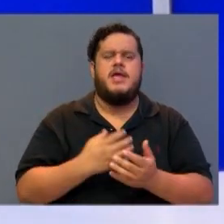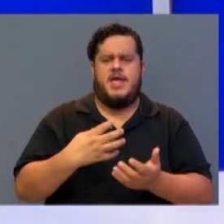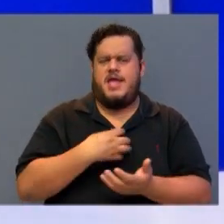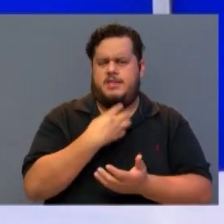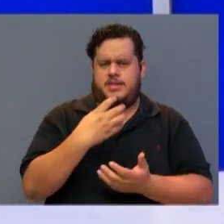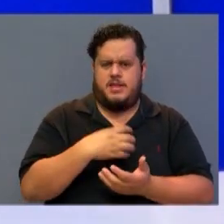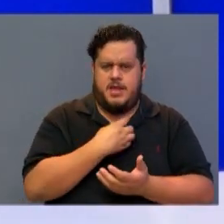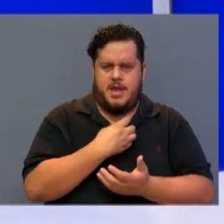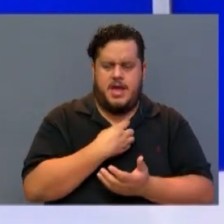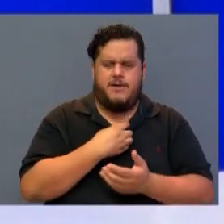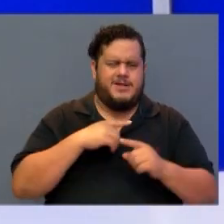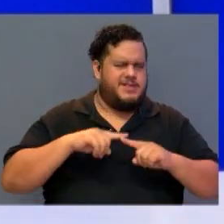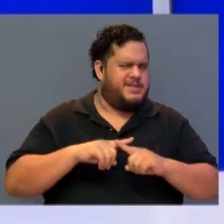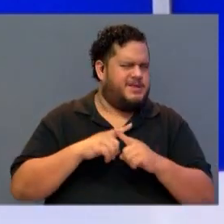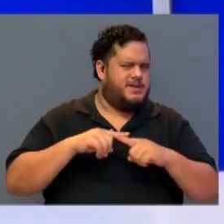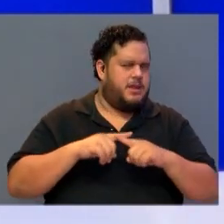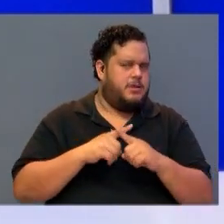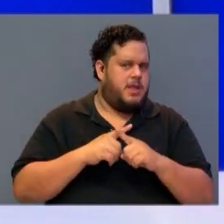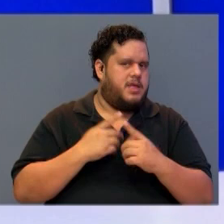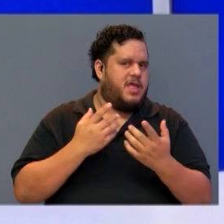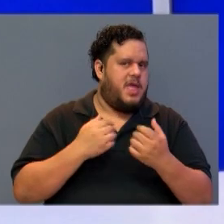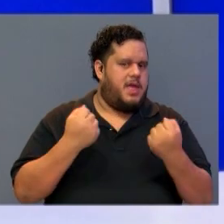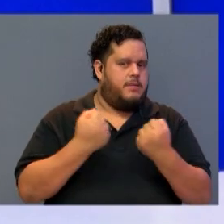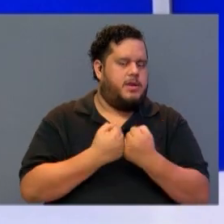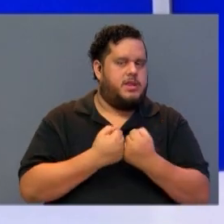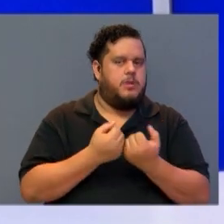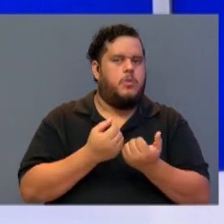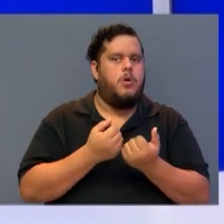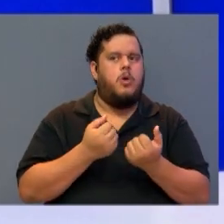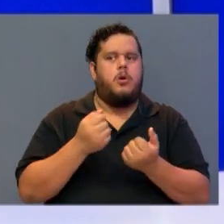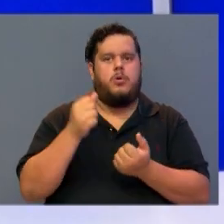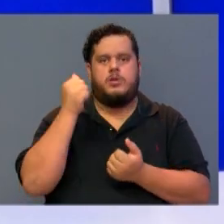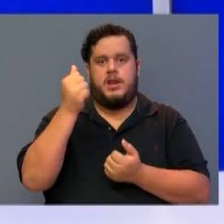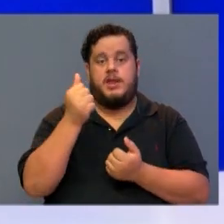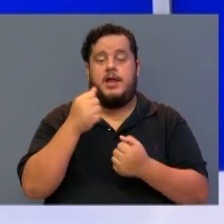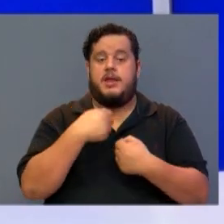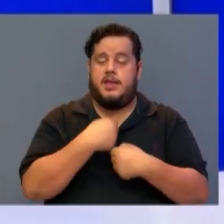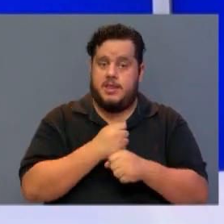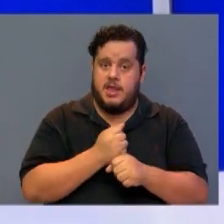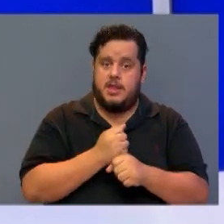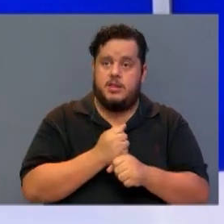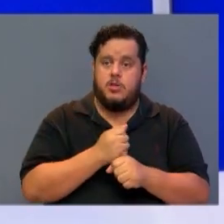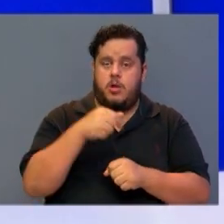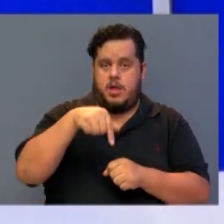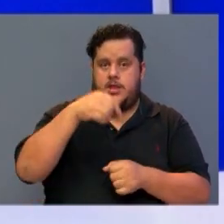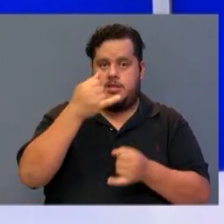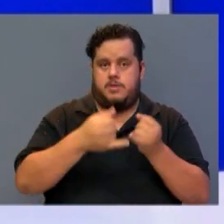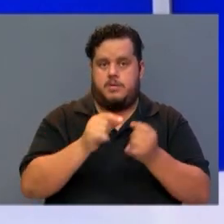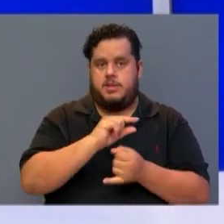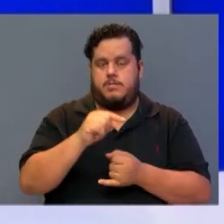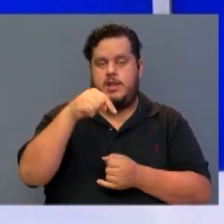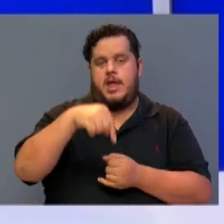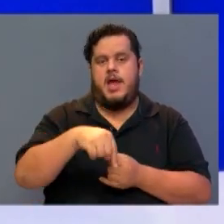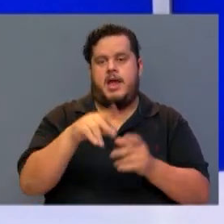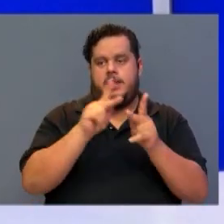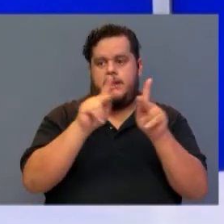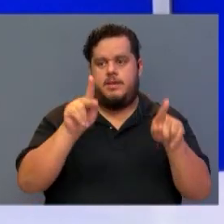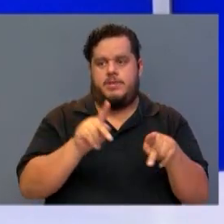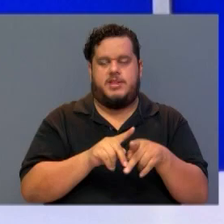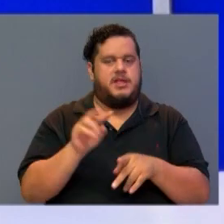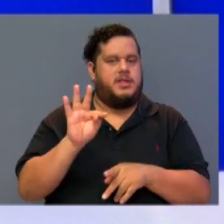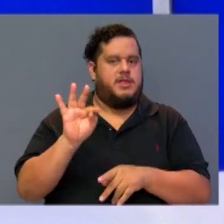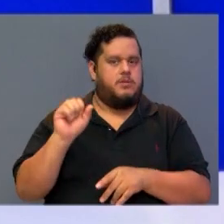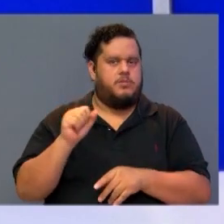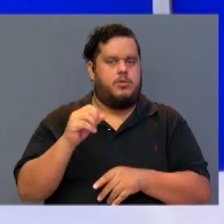quejaba de la dolencia que tenía en el partido ante Liga Deportiva Alajuelense, que se llevó a cabo este fin de semana acá por la pantalla de Tigo Sports, y se